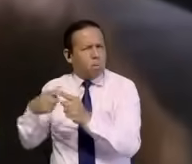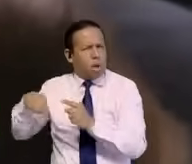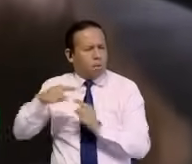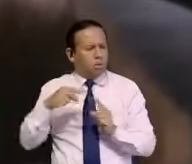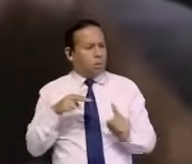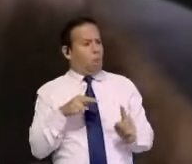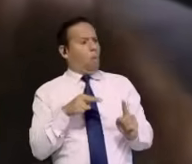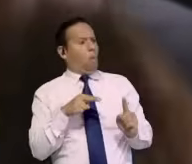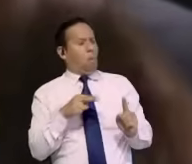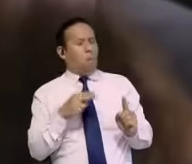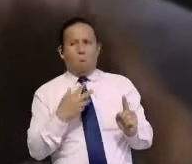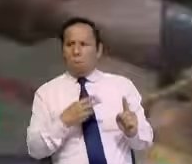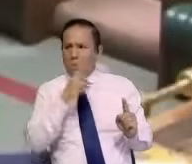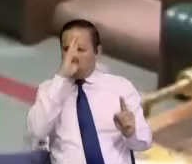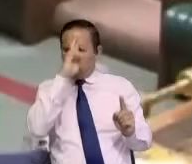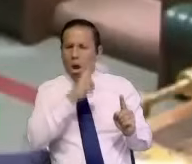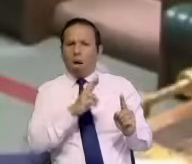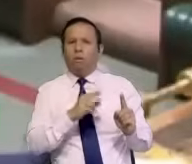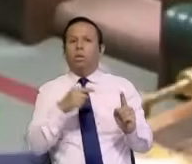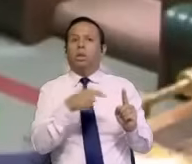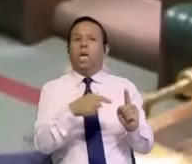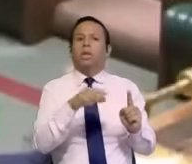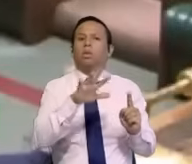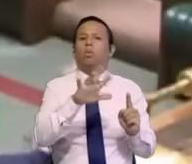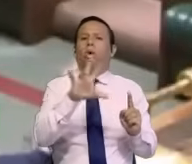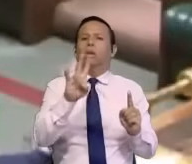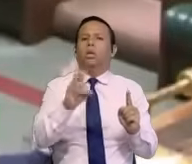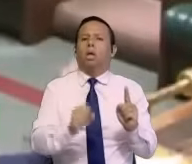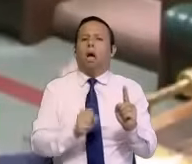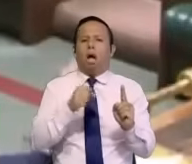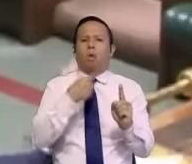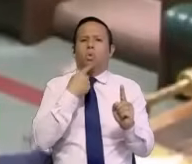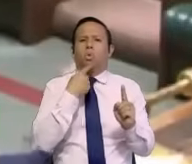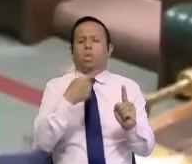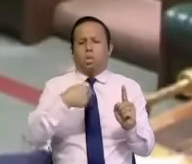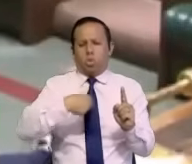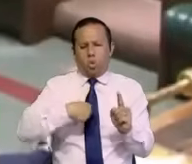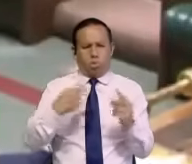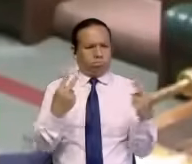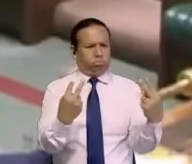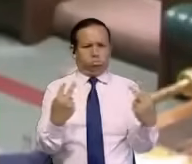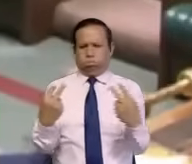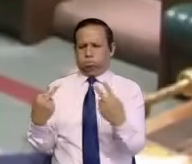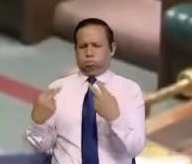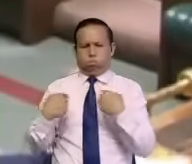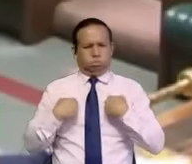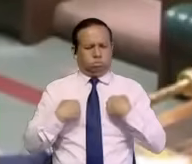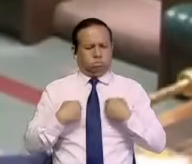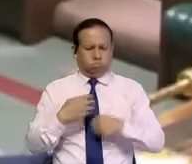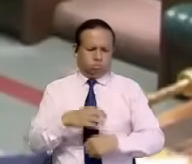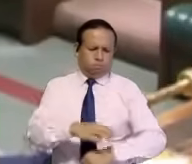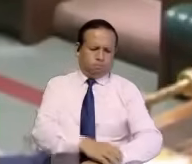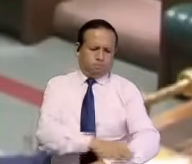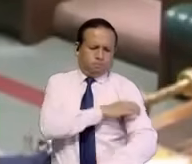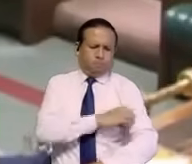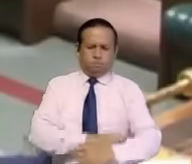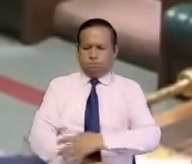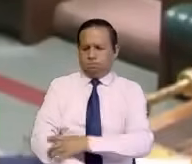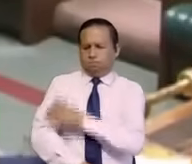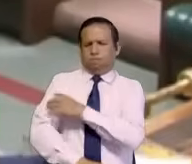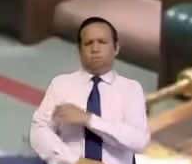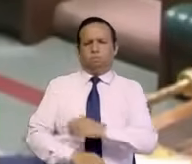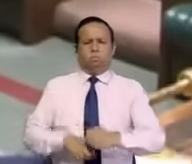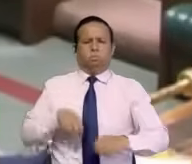ovacionarlo. Ya de 57 años dijo que quiere ser conocido como el diputado biónico y planea hacer campaña para lograr una